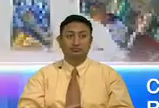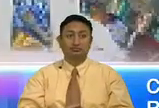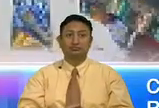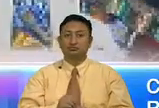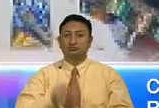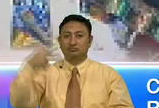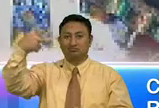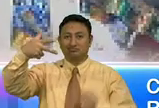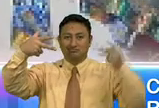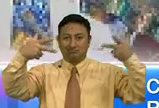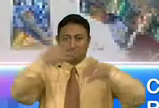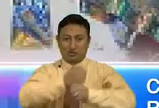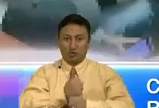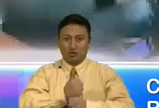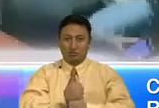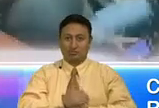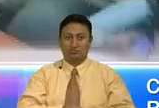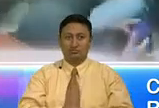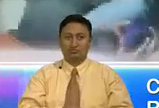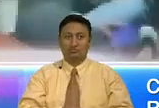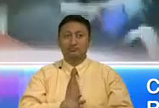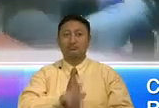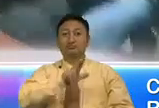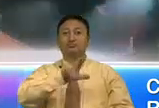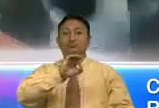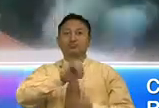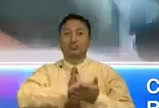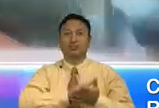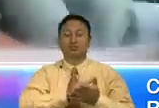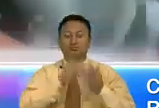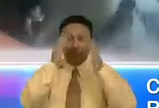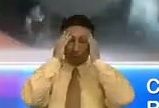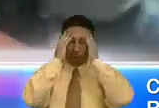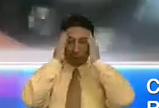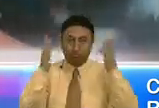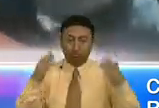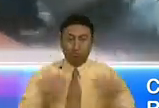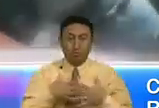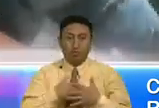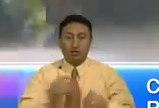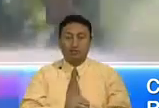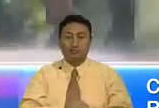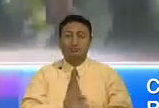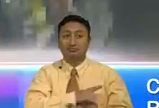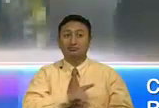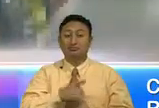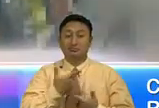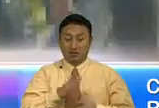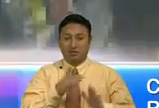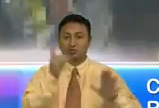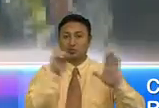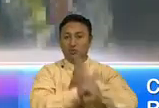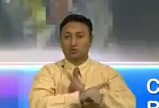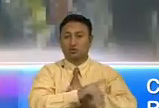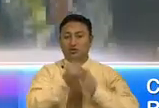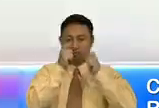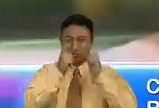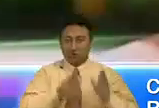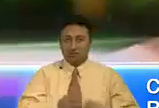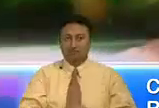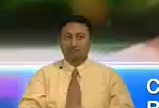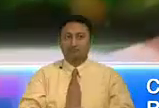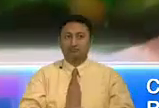en las cámaras de seguridad. Fueron 30 segundos de terror que vivieron los dueños del minimarket. La denuncia ya está puesta en la fiscalía.